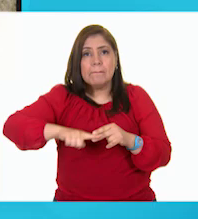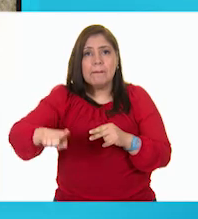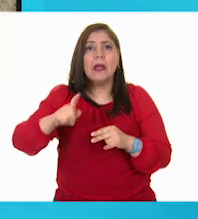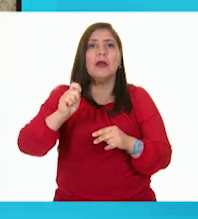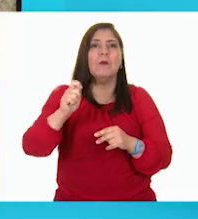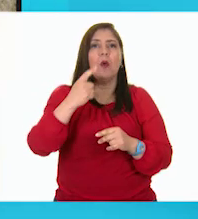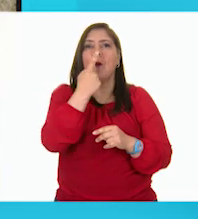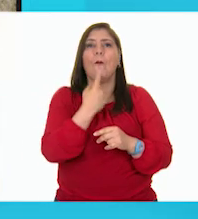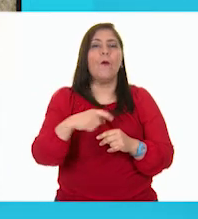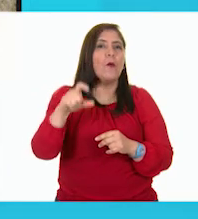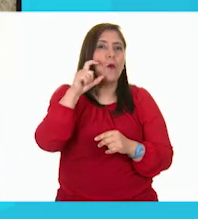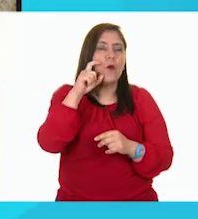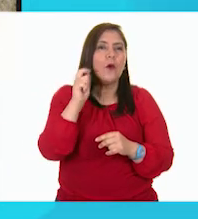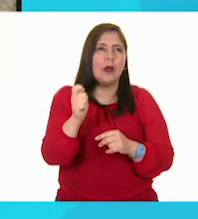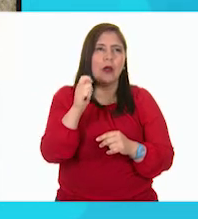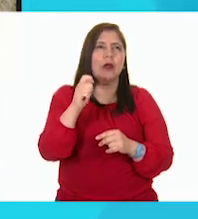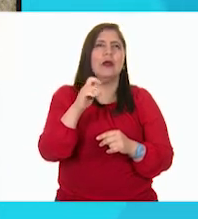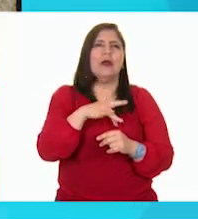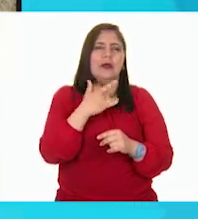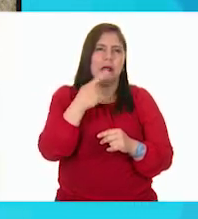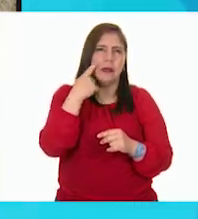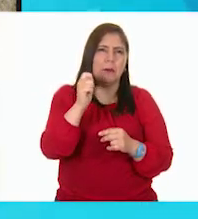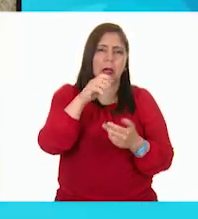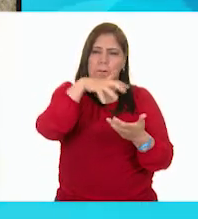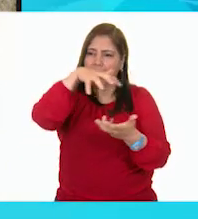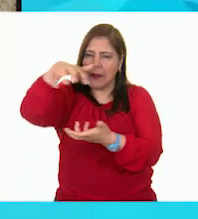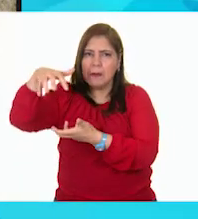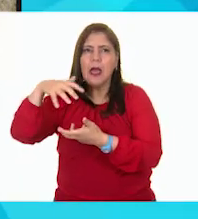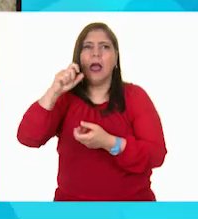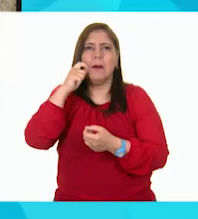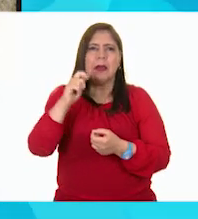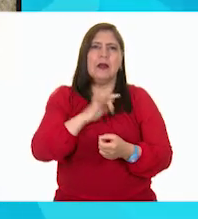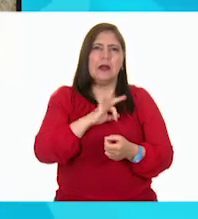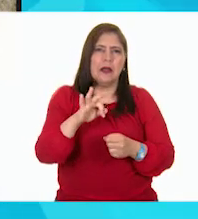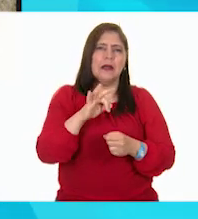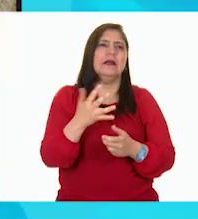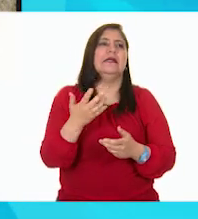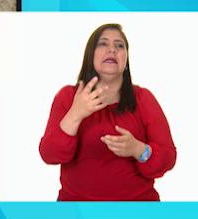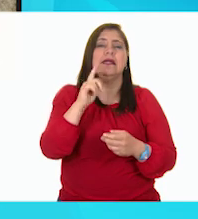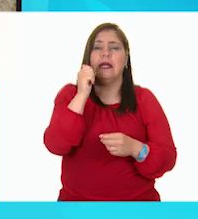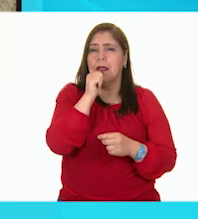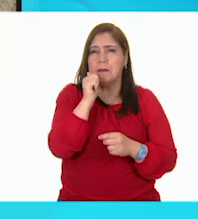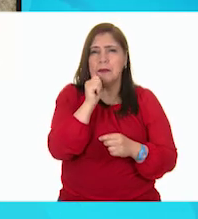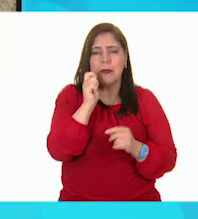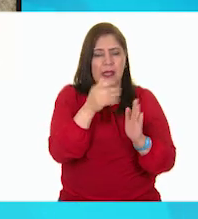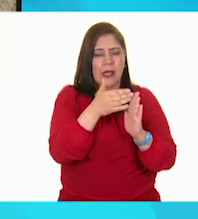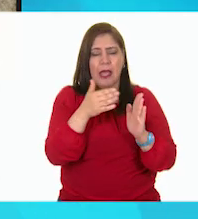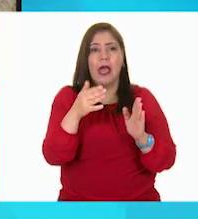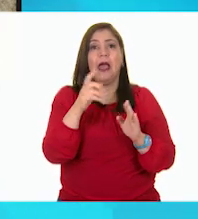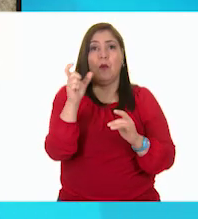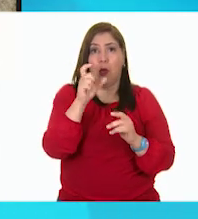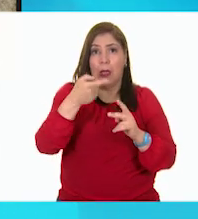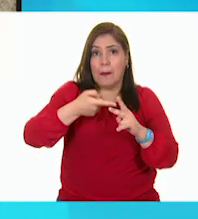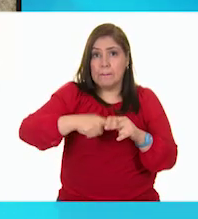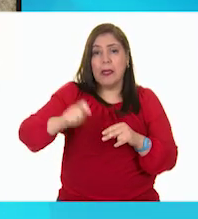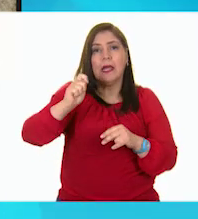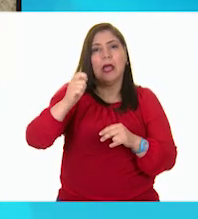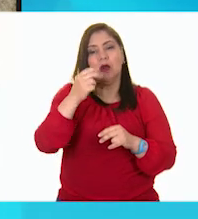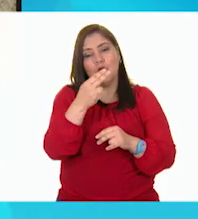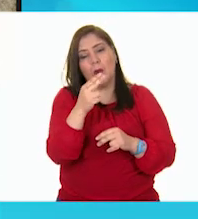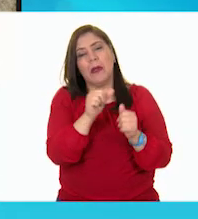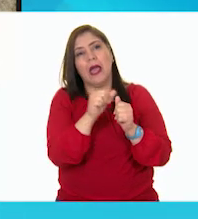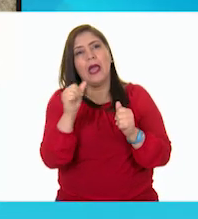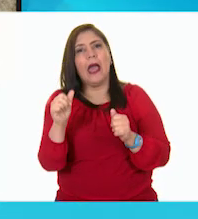del tomate y acaba cuando se acaba la temporada del corte. Cuando acaba empieza la temporada de fresa, de noviembre a